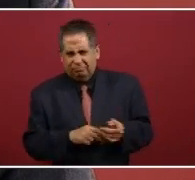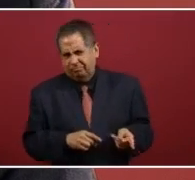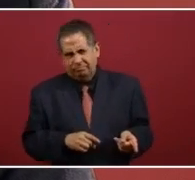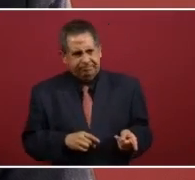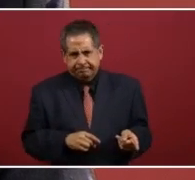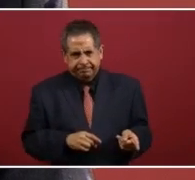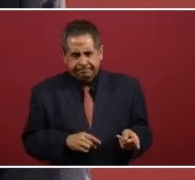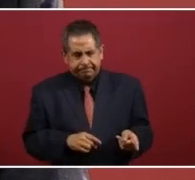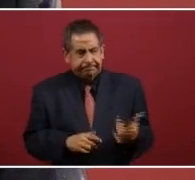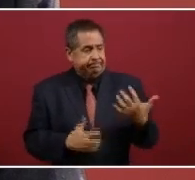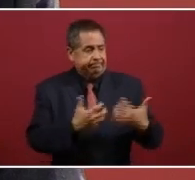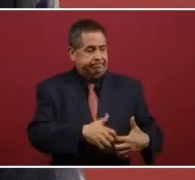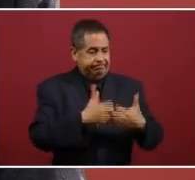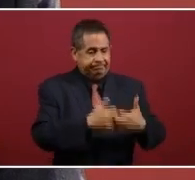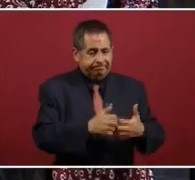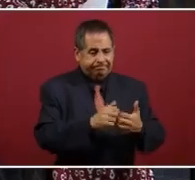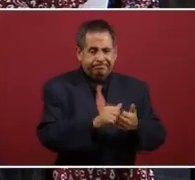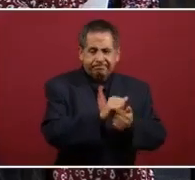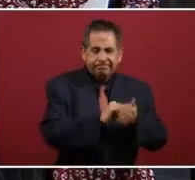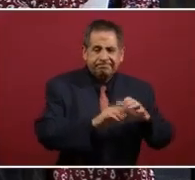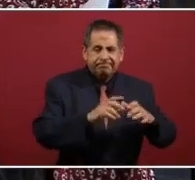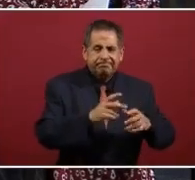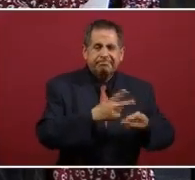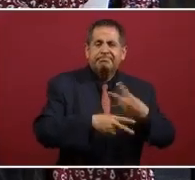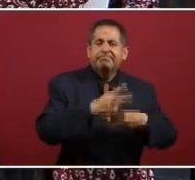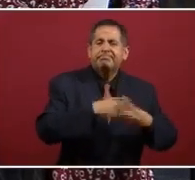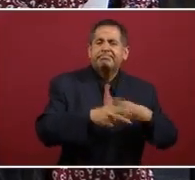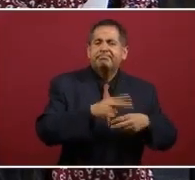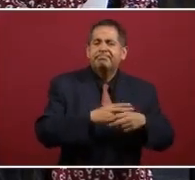por una planta